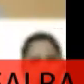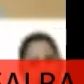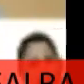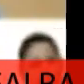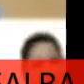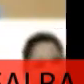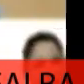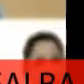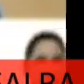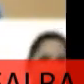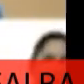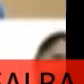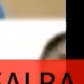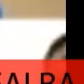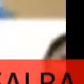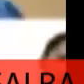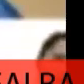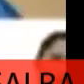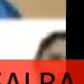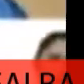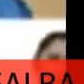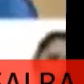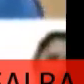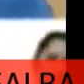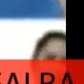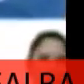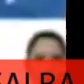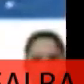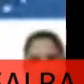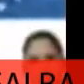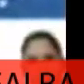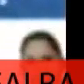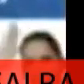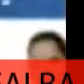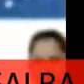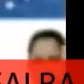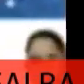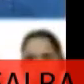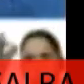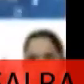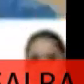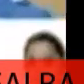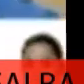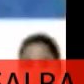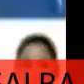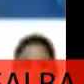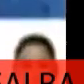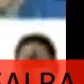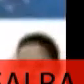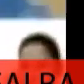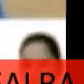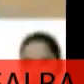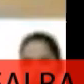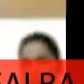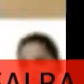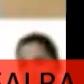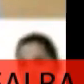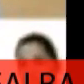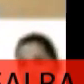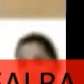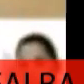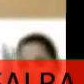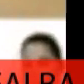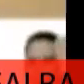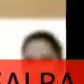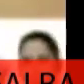se plantea como solución. ¿Ves? Entonces, claro, esa lucha tiene que seguir. Pero mientras tanto, hay que avanzar en este tipo de